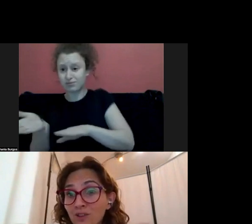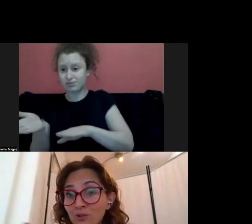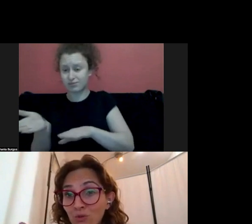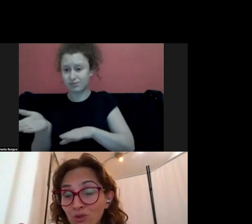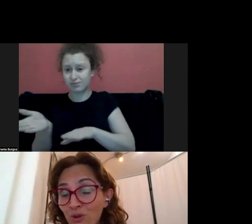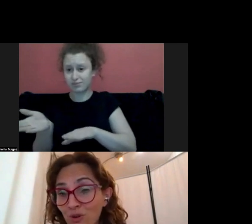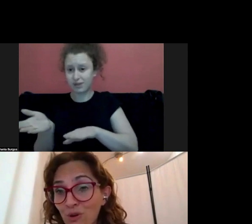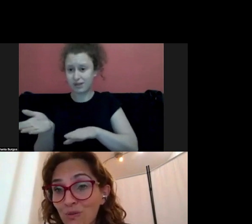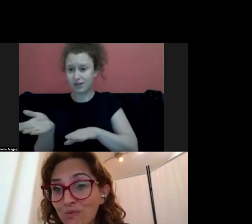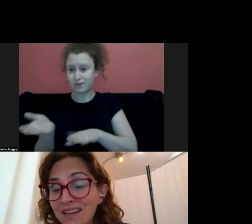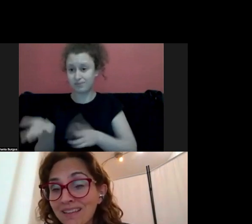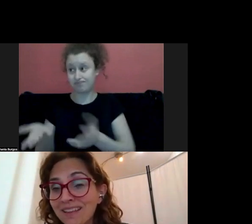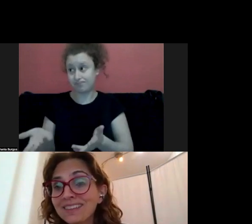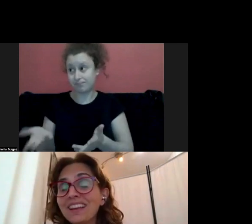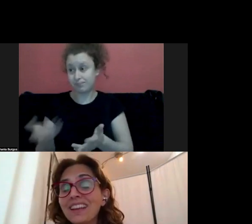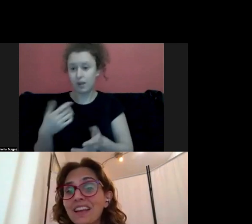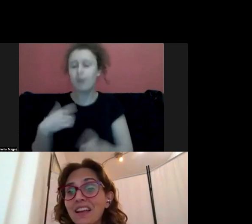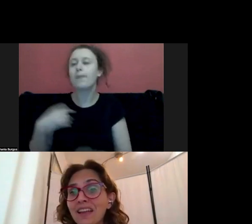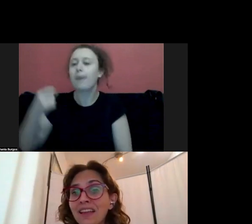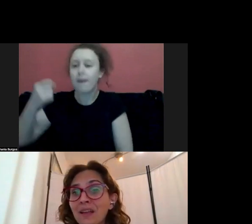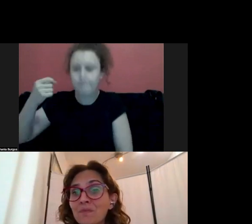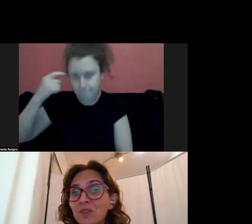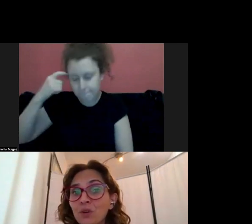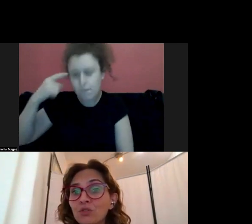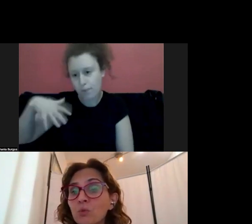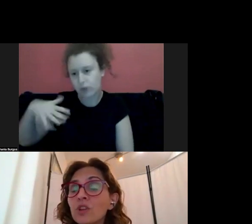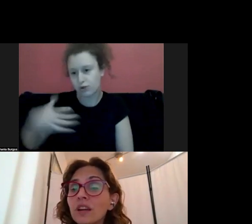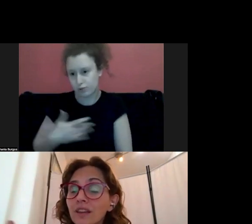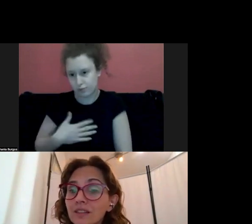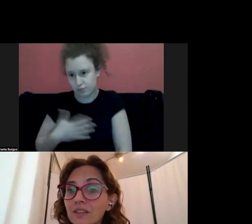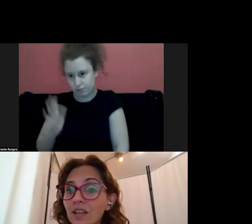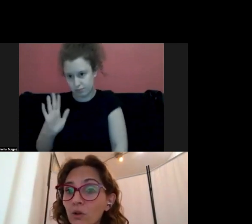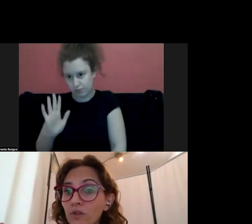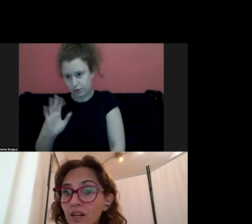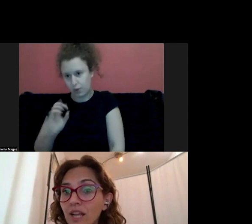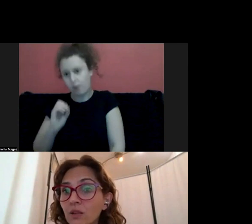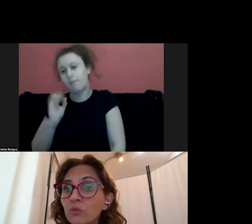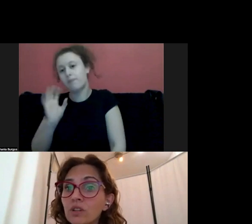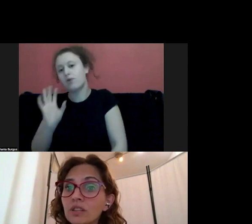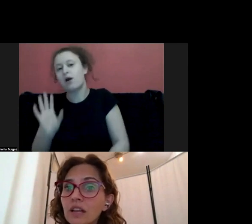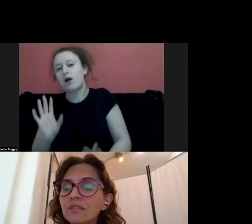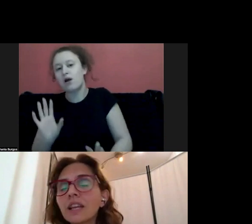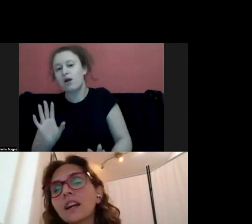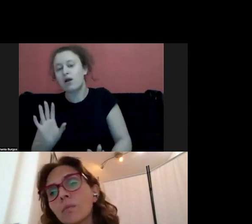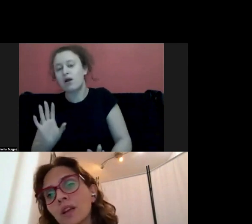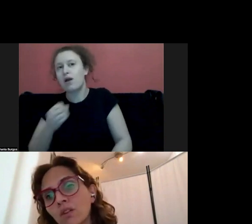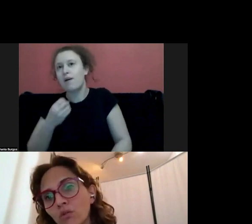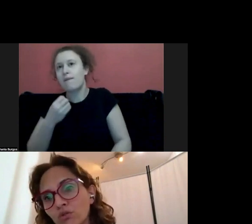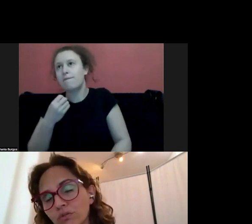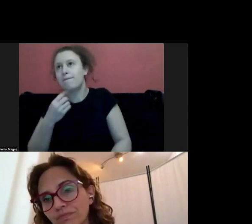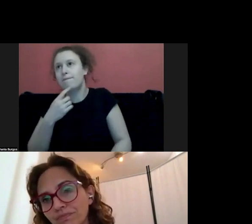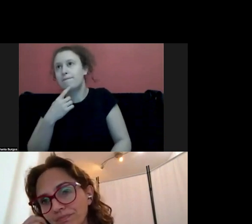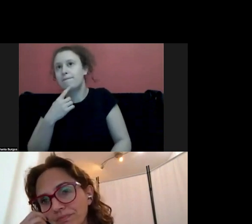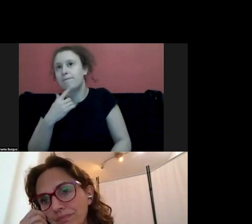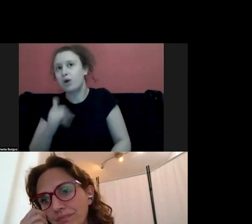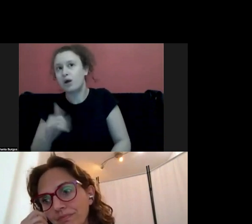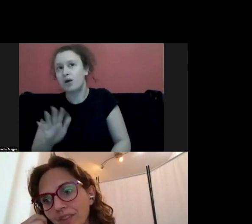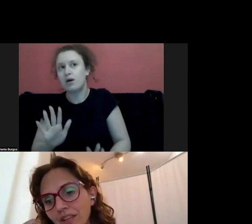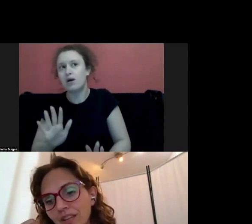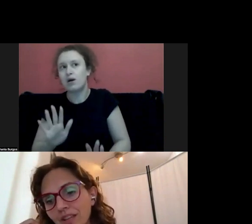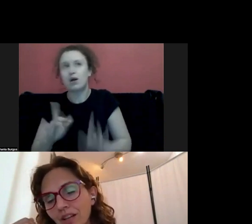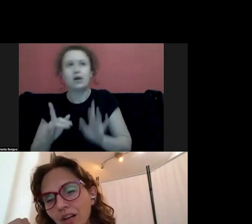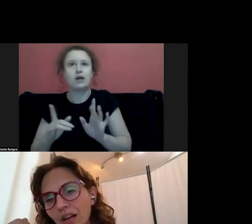no hay estudios que lo validen, contribuye a que ese desarrollo de esa criatura autista tenga menos,